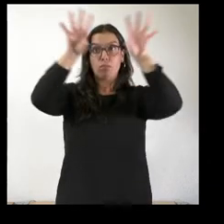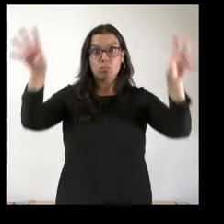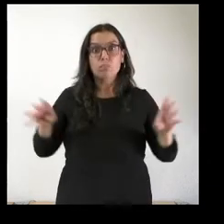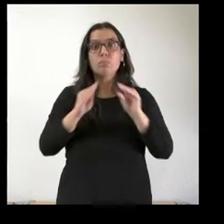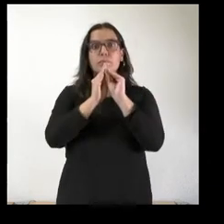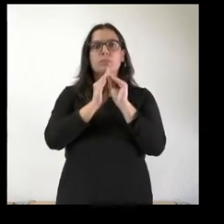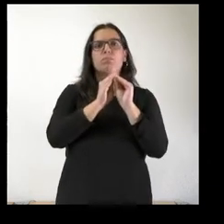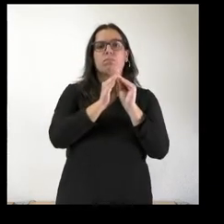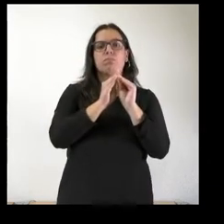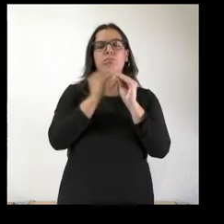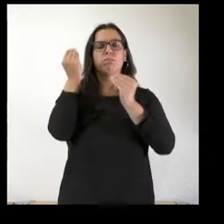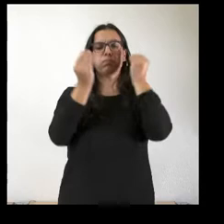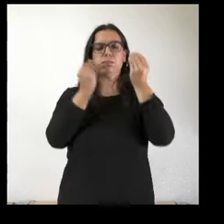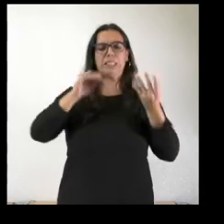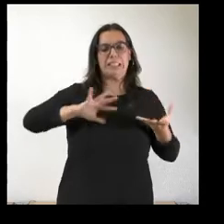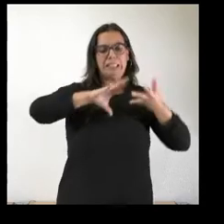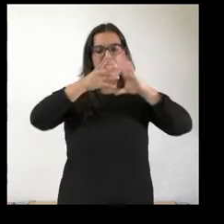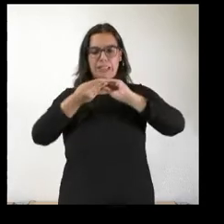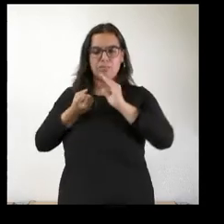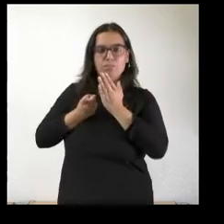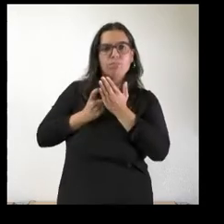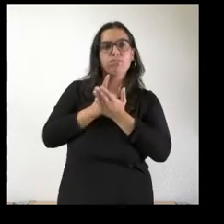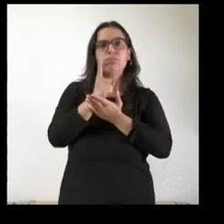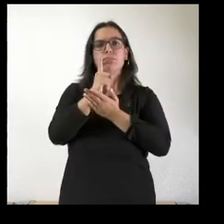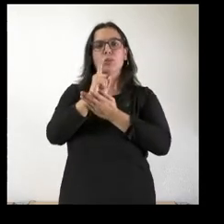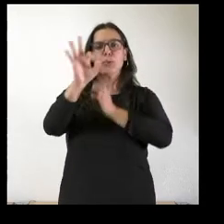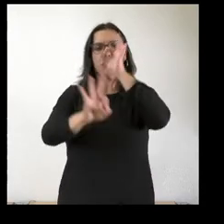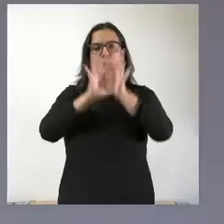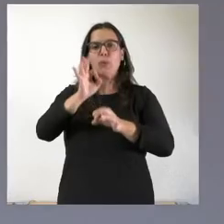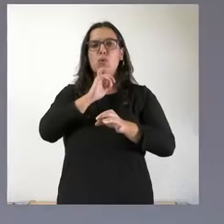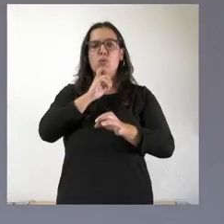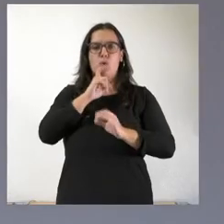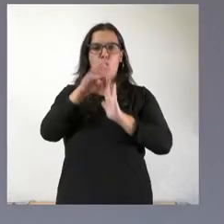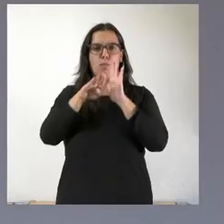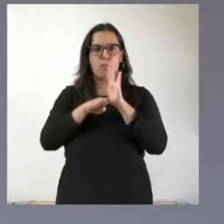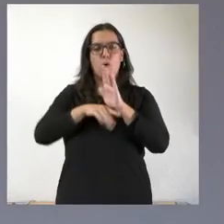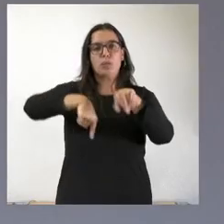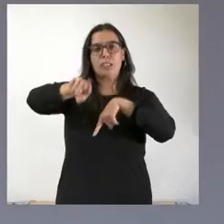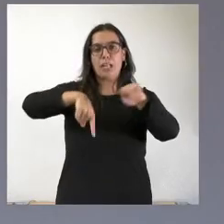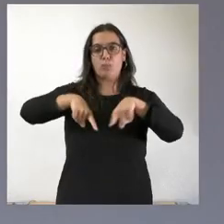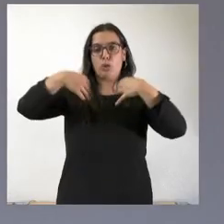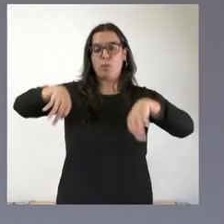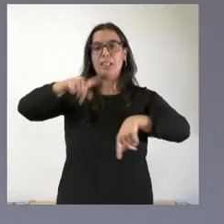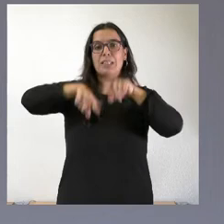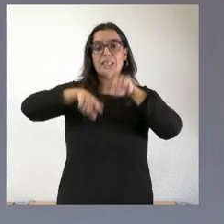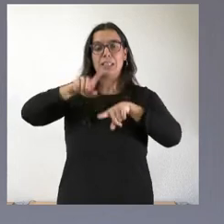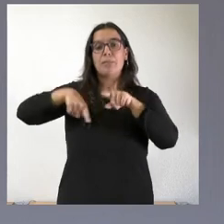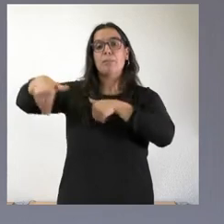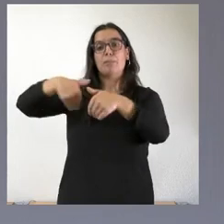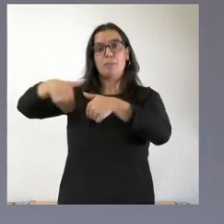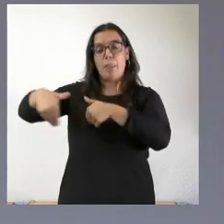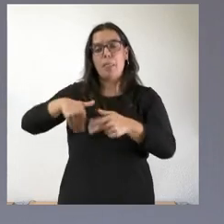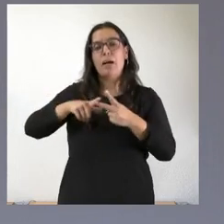poner encima de la mesa lo que regulará el futuro transporte regular convencional, el transporte a la demanda y el transporte